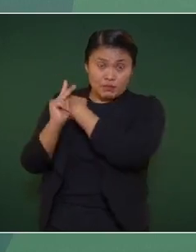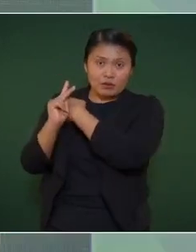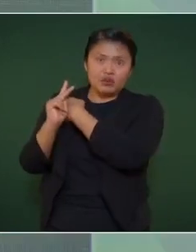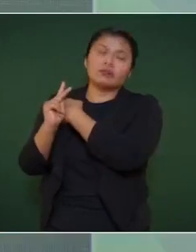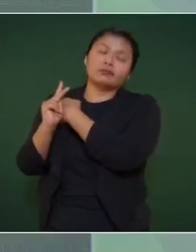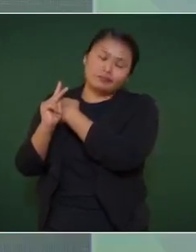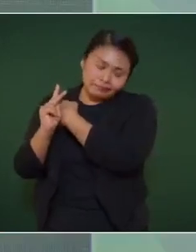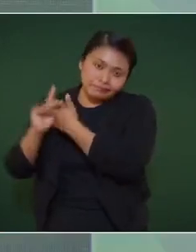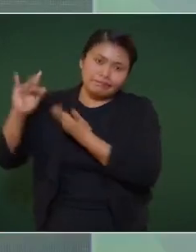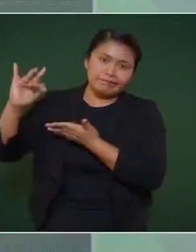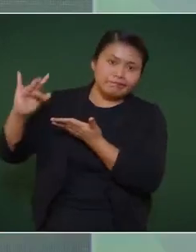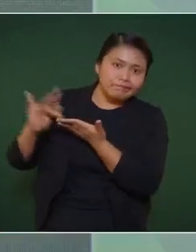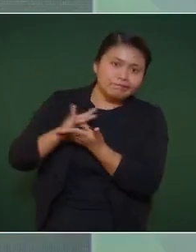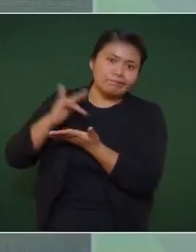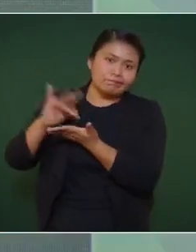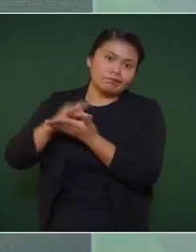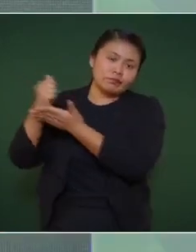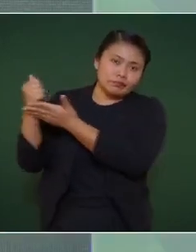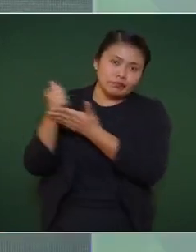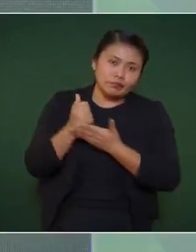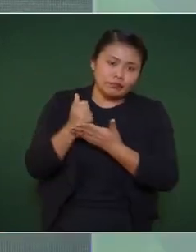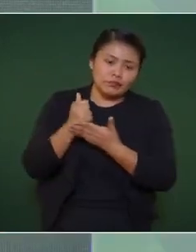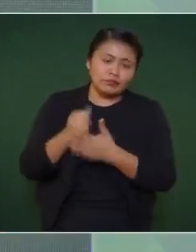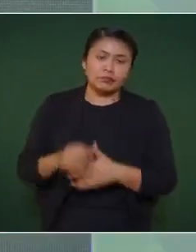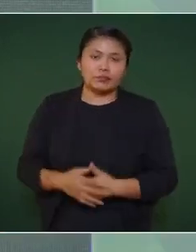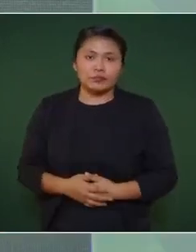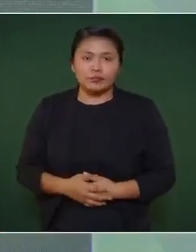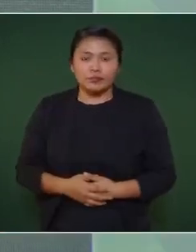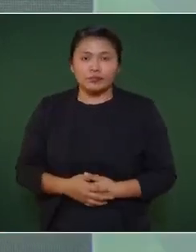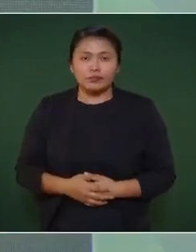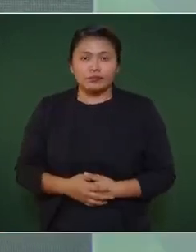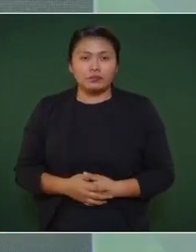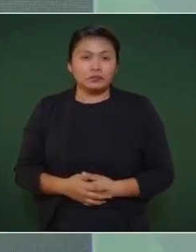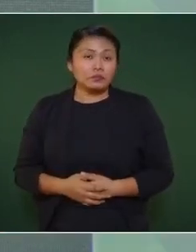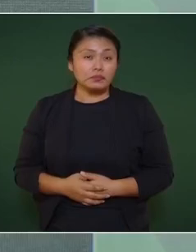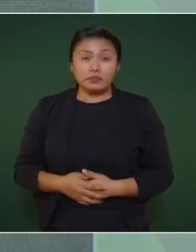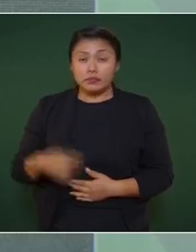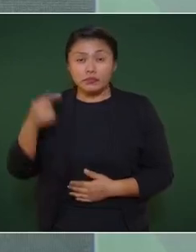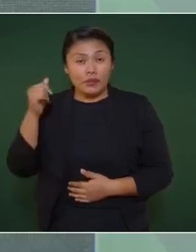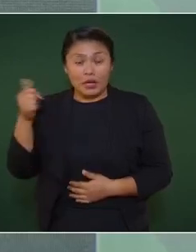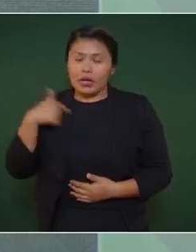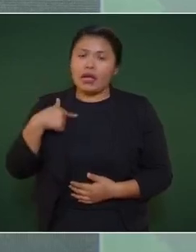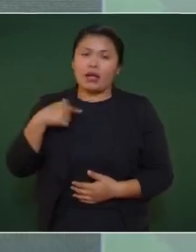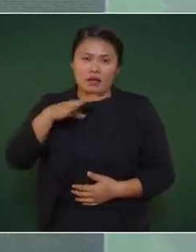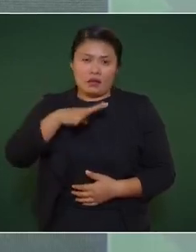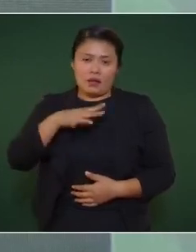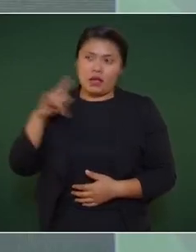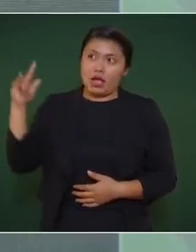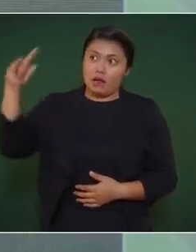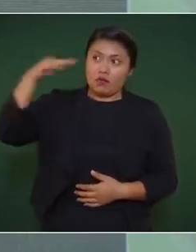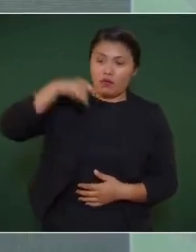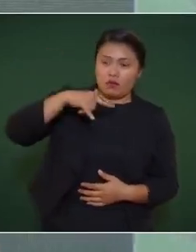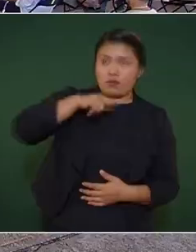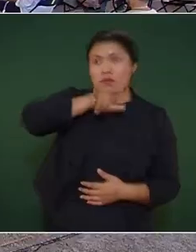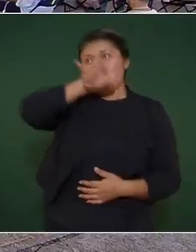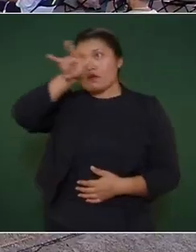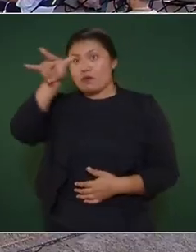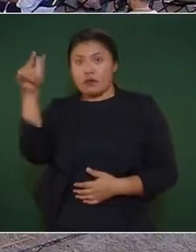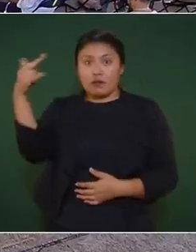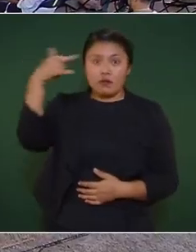nos ayudaron. Viajaba permanentemente un avión para traer todos